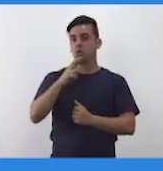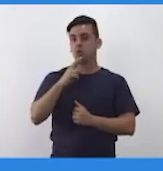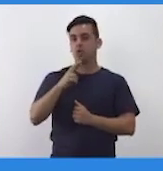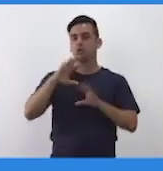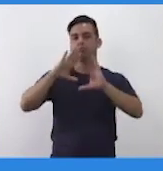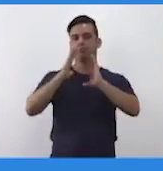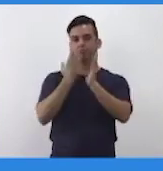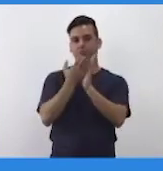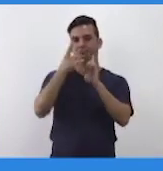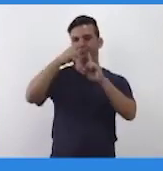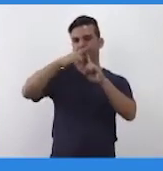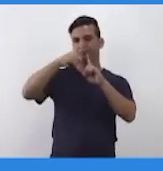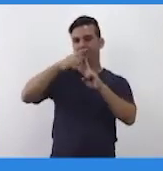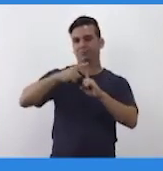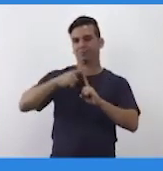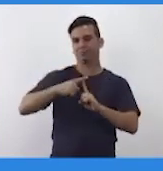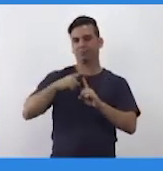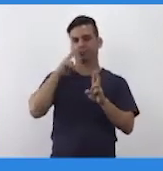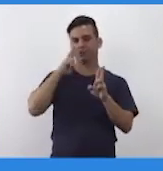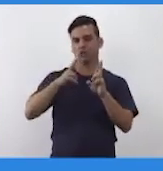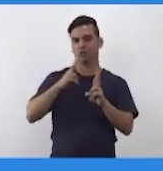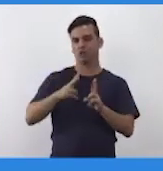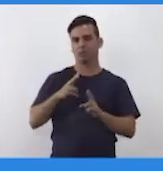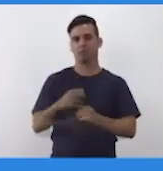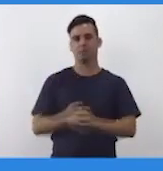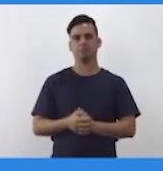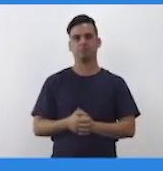ahí aparecen.